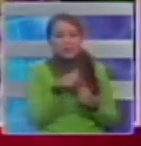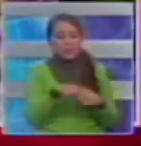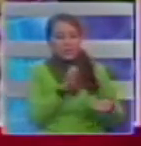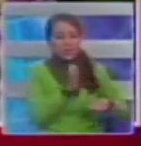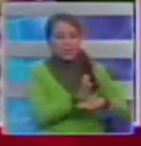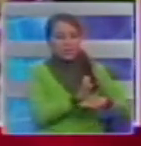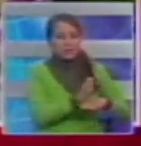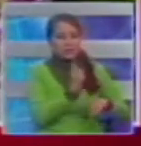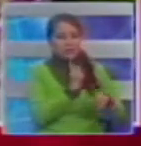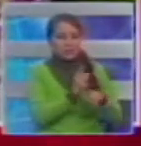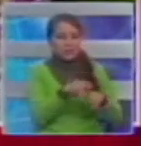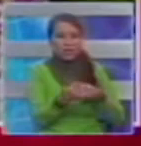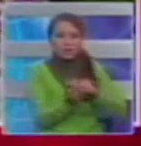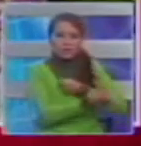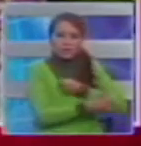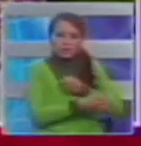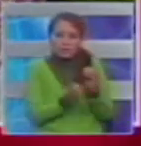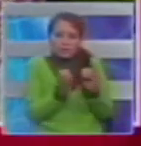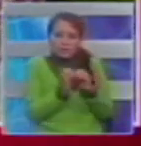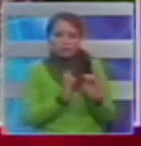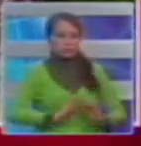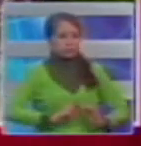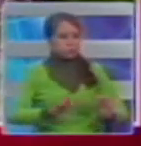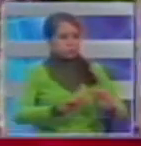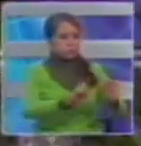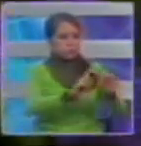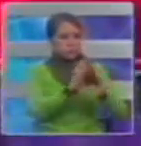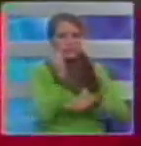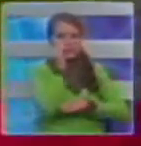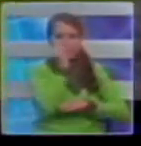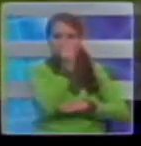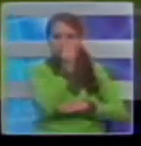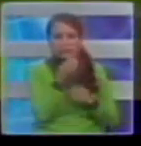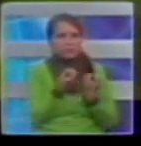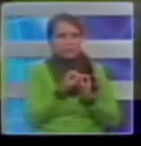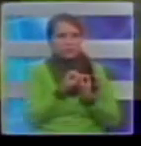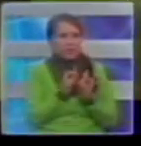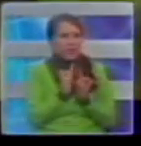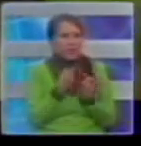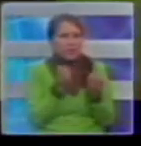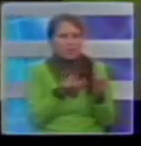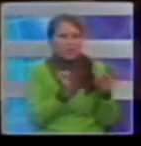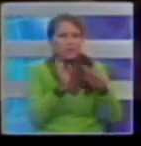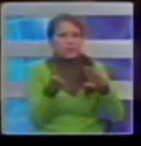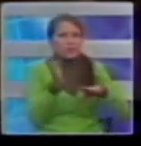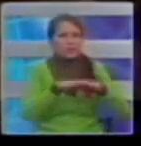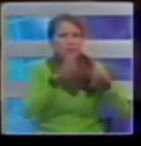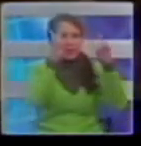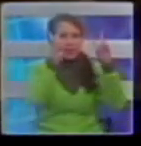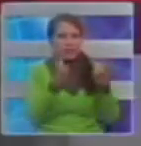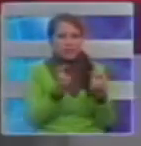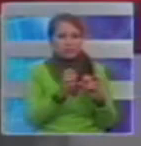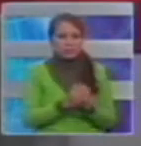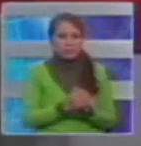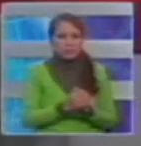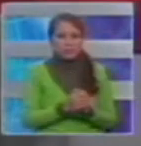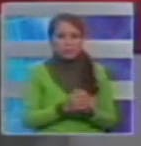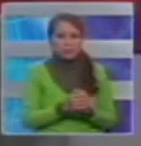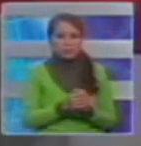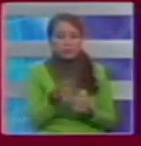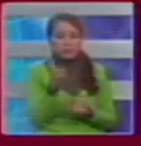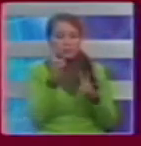Ecuador, Iván, es considerado el país con la mayor diversidad, la mayor variedad en lo que respecta a todas